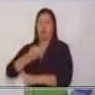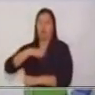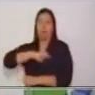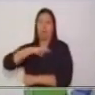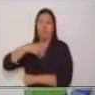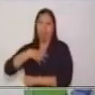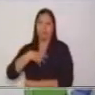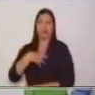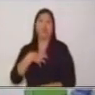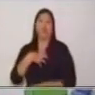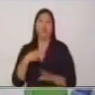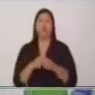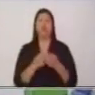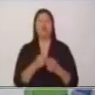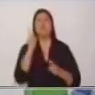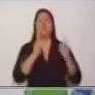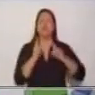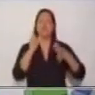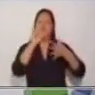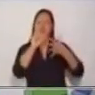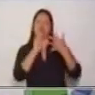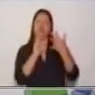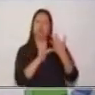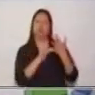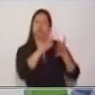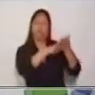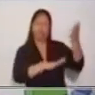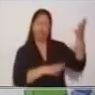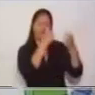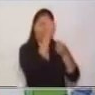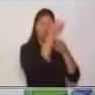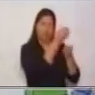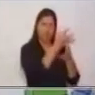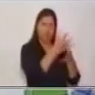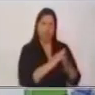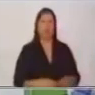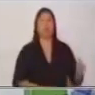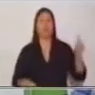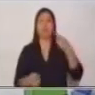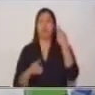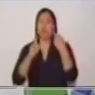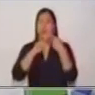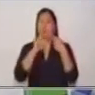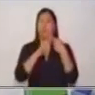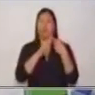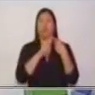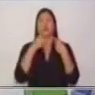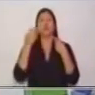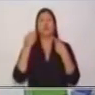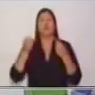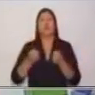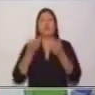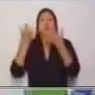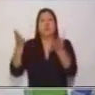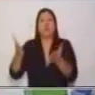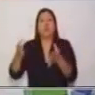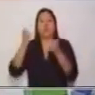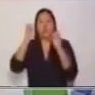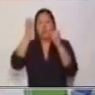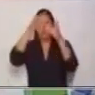informativos. Las características son las siguientes. Genera conocimiento. Si estamos abordando un